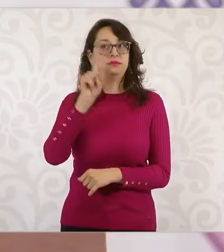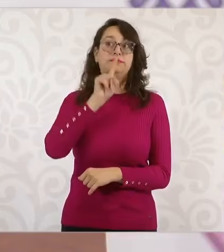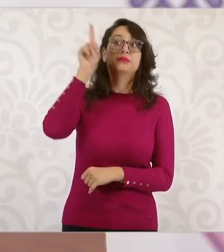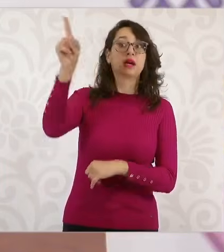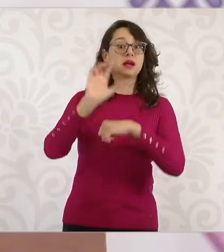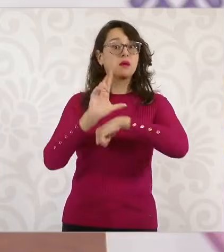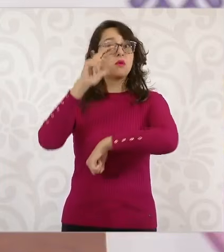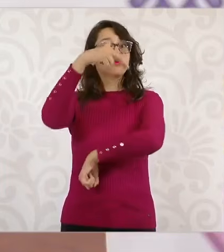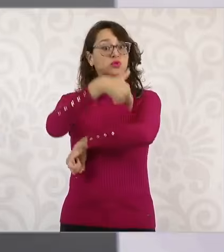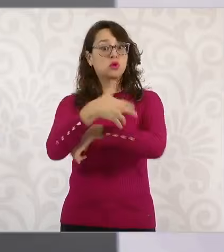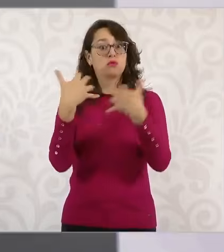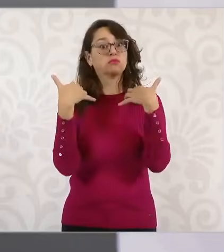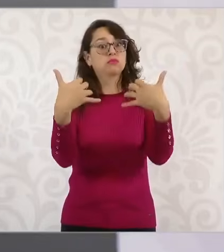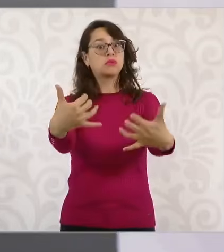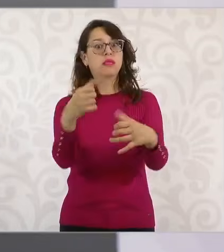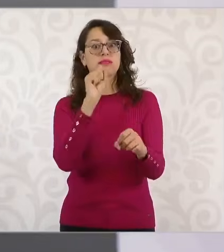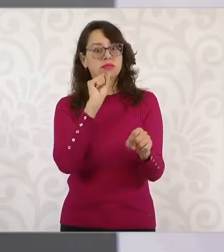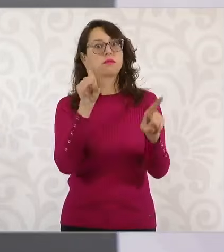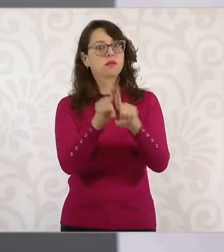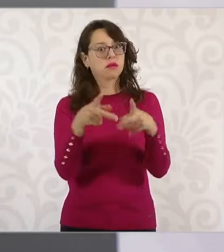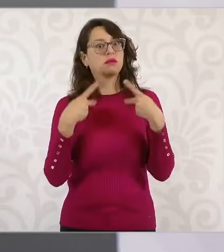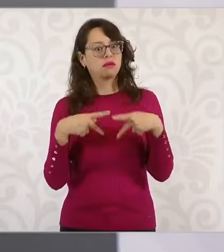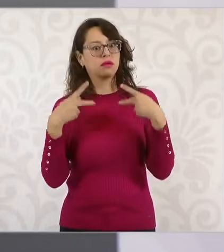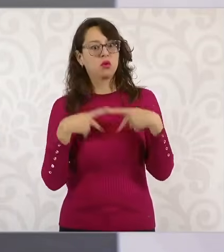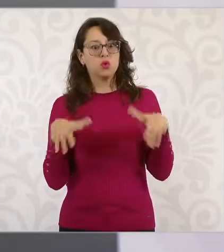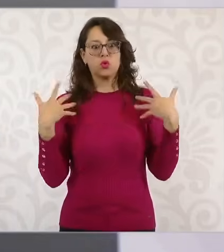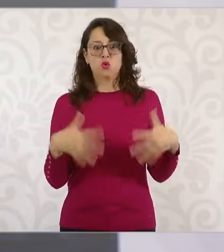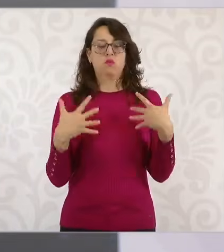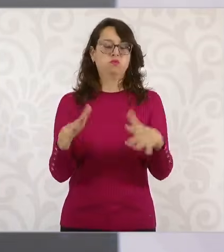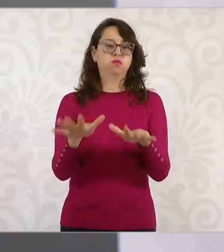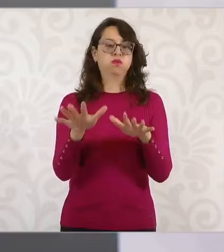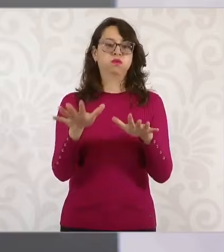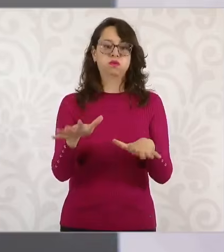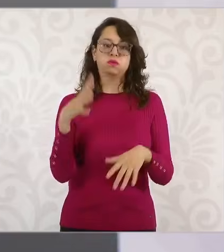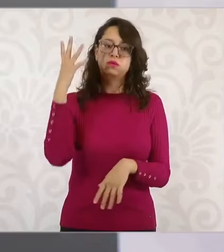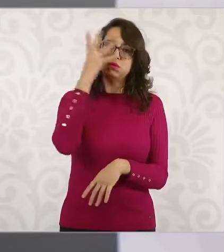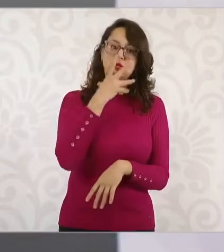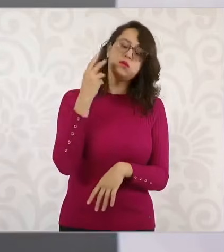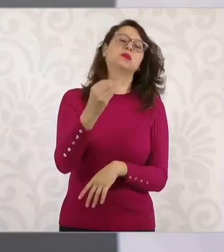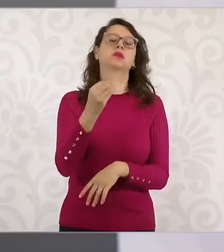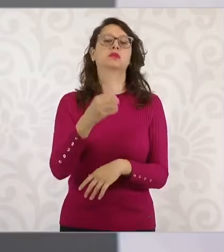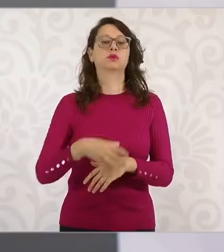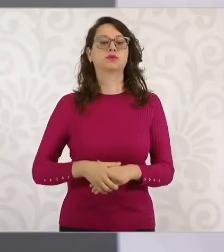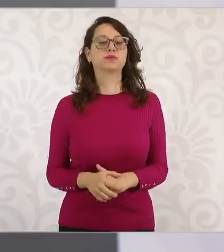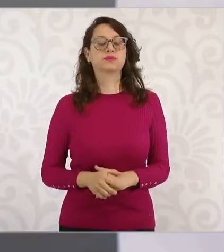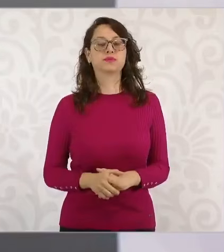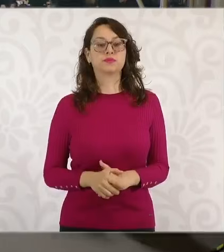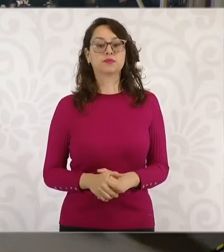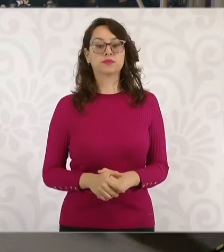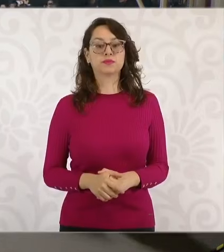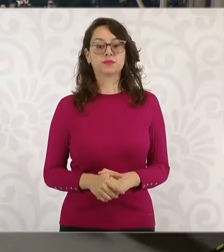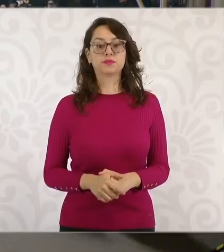Revolución, y la verdad un súper espectáculo, muy bonito. ¿Leo?